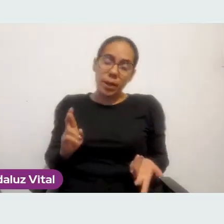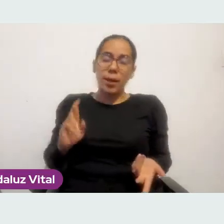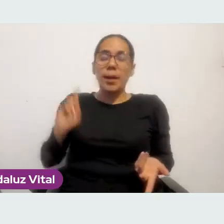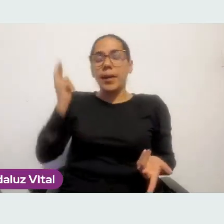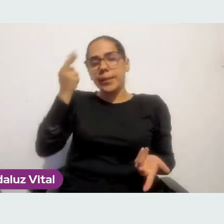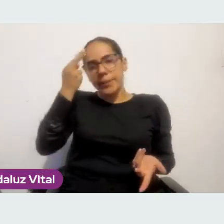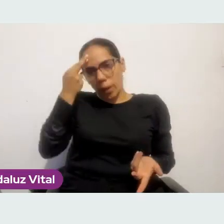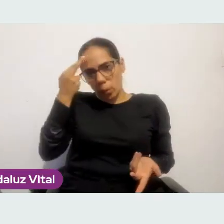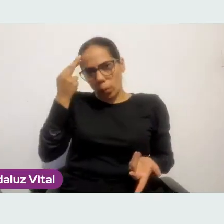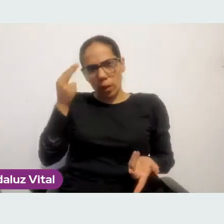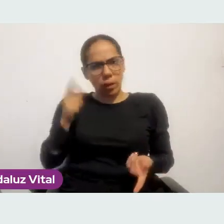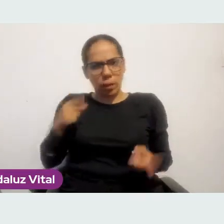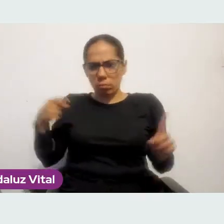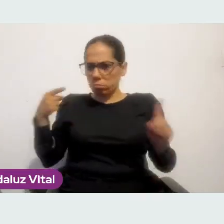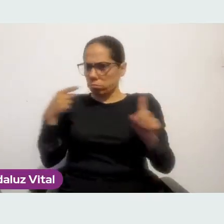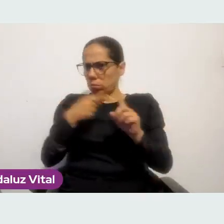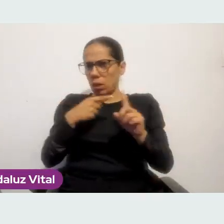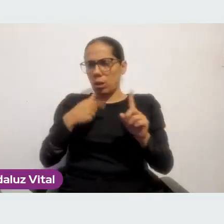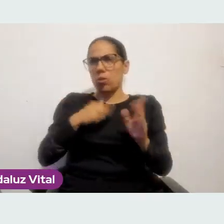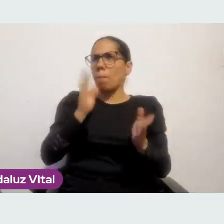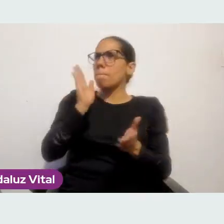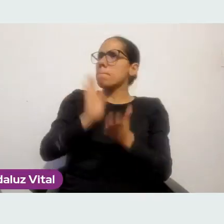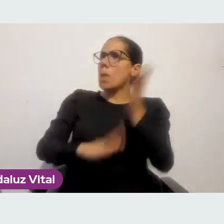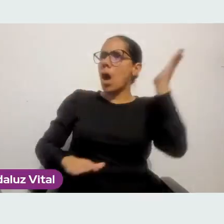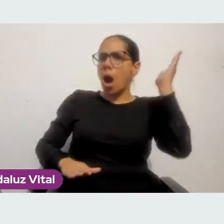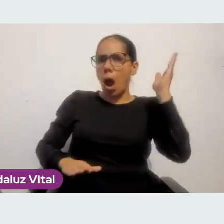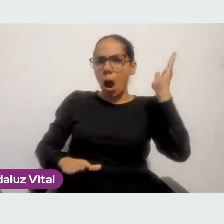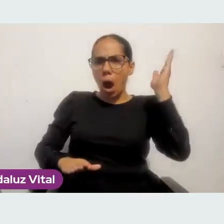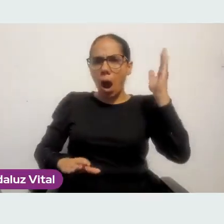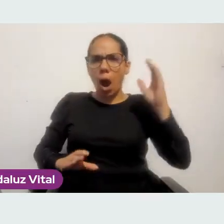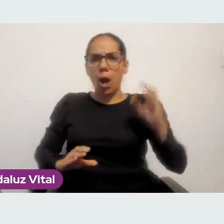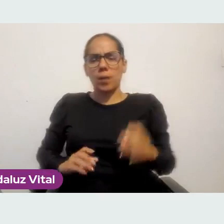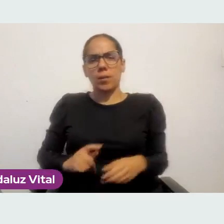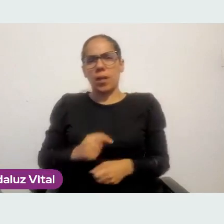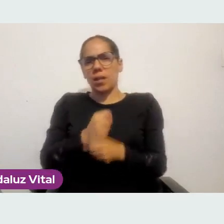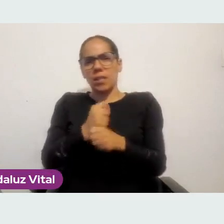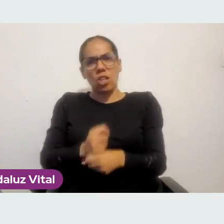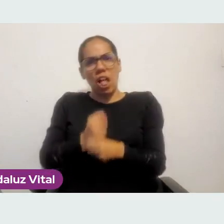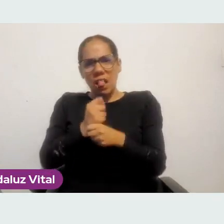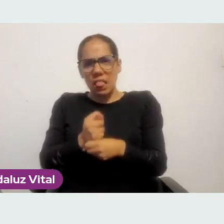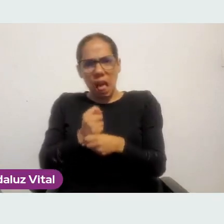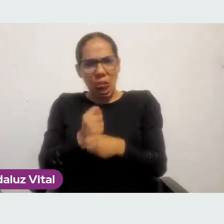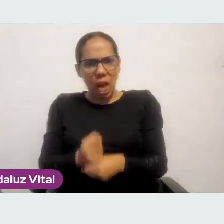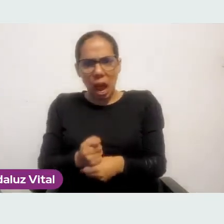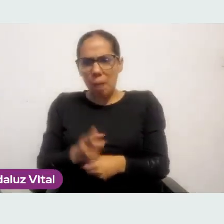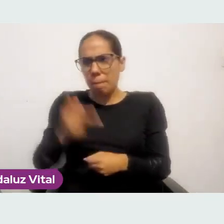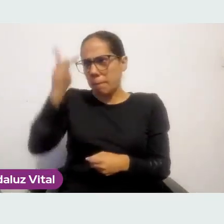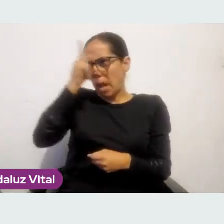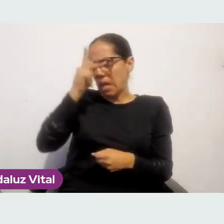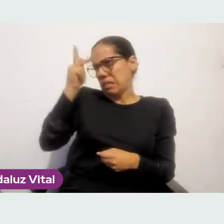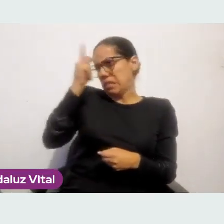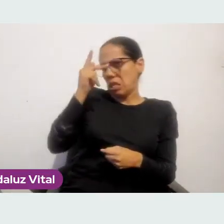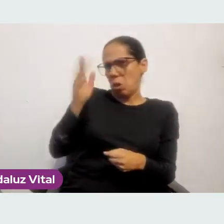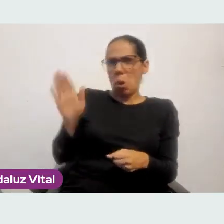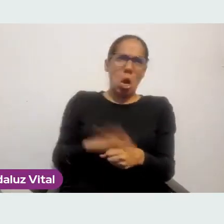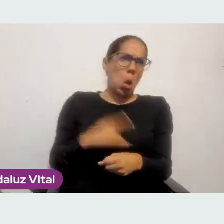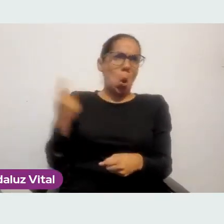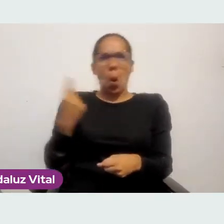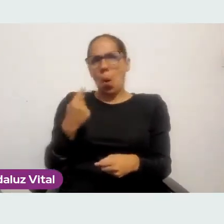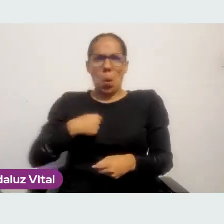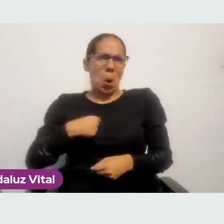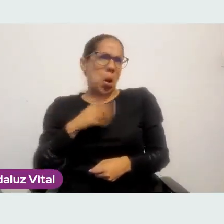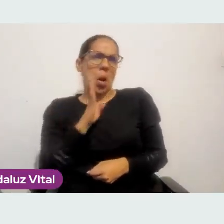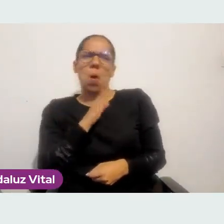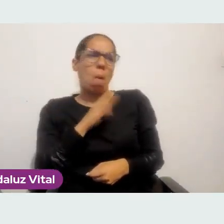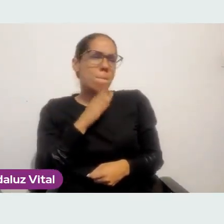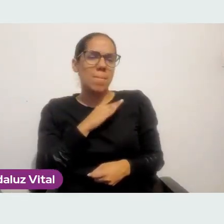acudir porque estoy realmente mal, ¿no? Porque ya no hay otra salida más que acudir